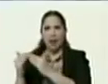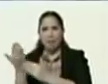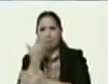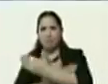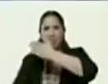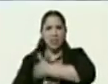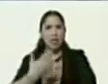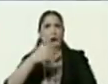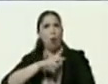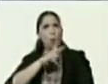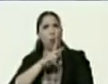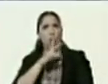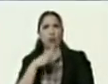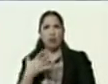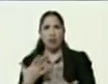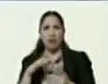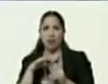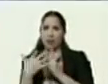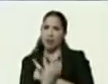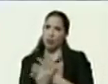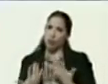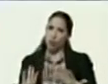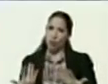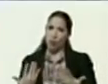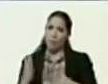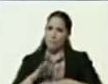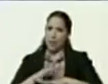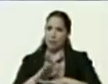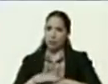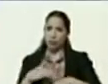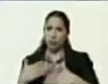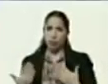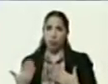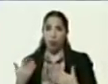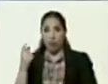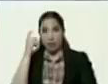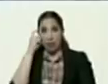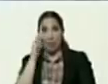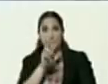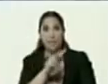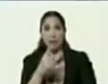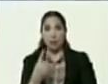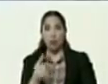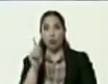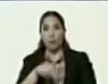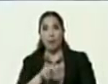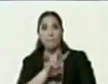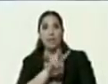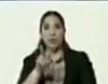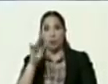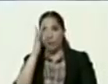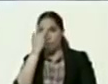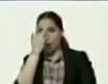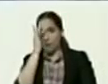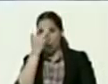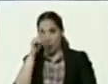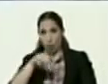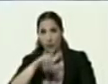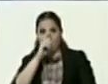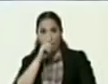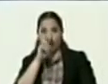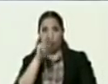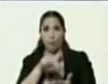alrededor de lo que ocurrió esos días del 21 y el 22 de febrero de este año